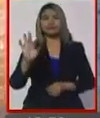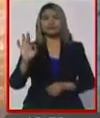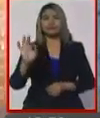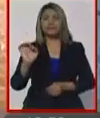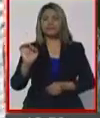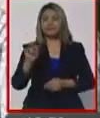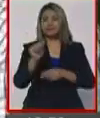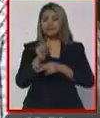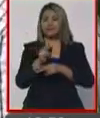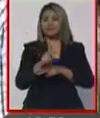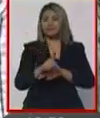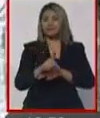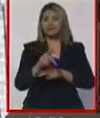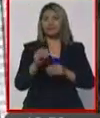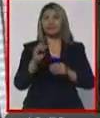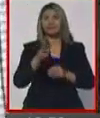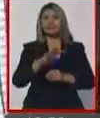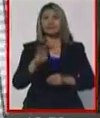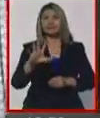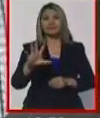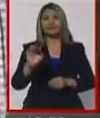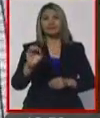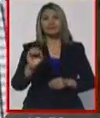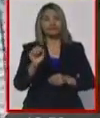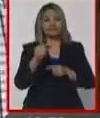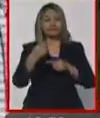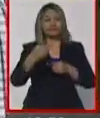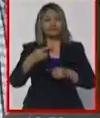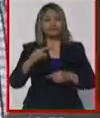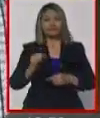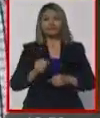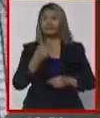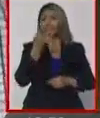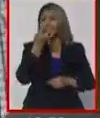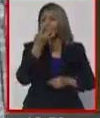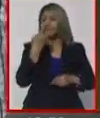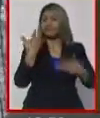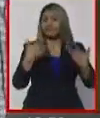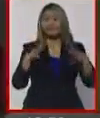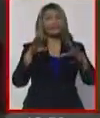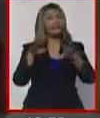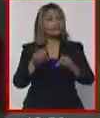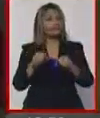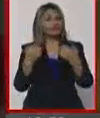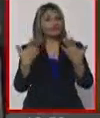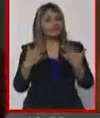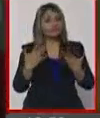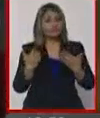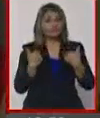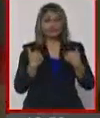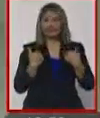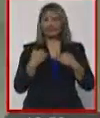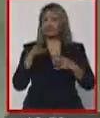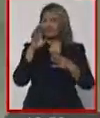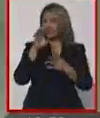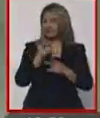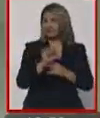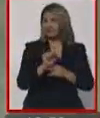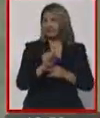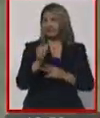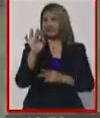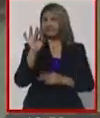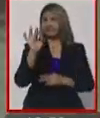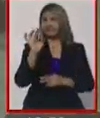649 kilogramos con 450 gramos de cocaína han sido secuestrados. Y se ha procedido a la aprehensión